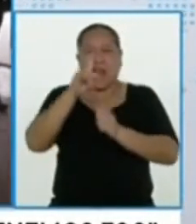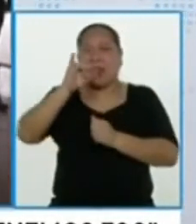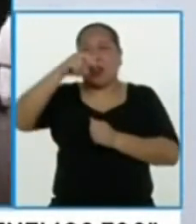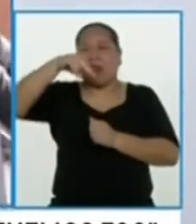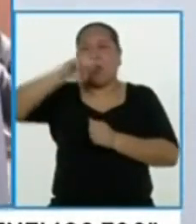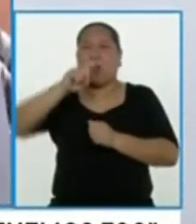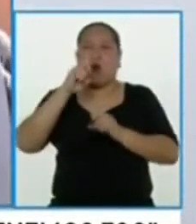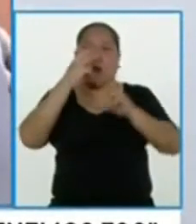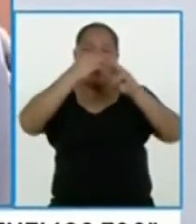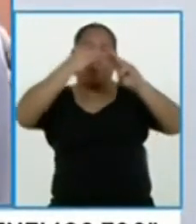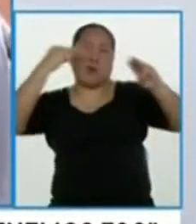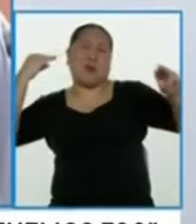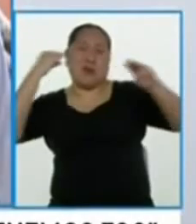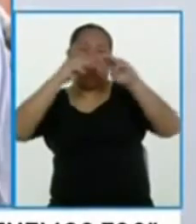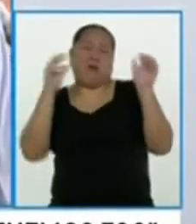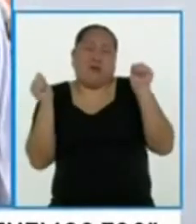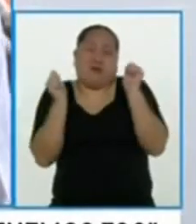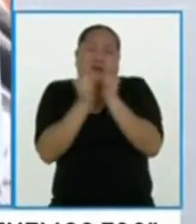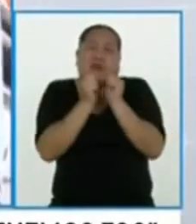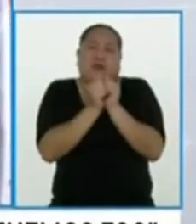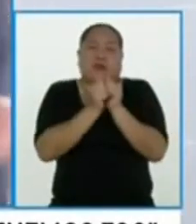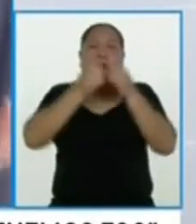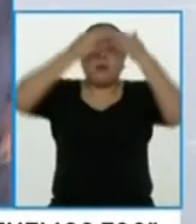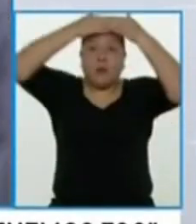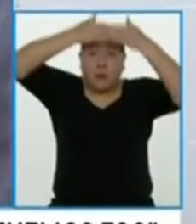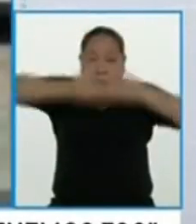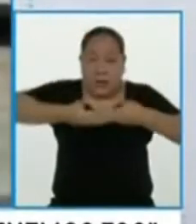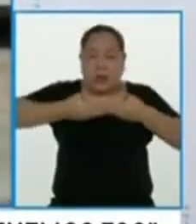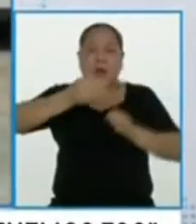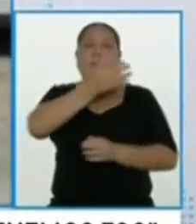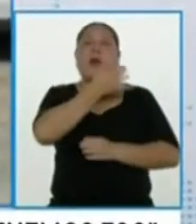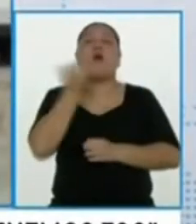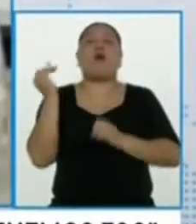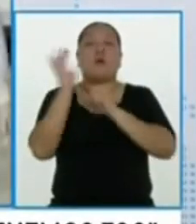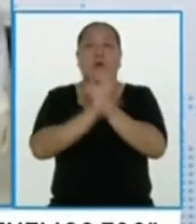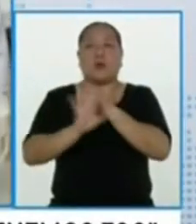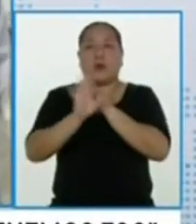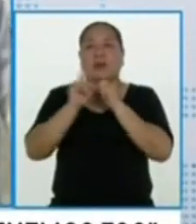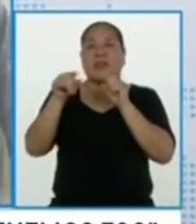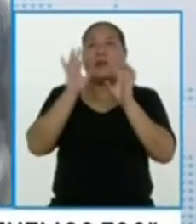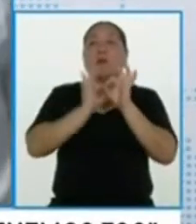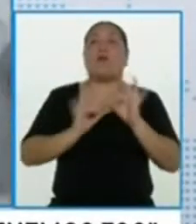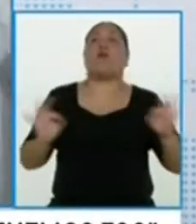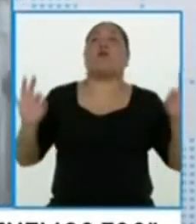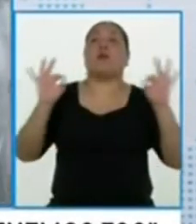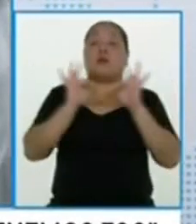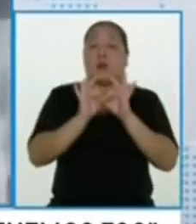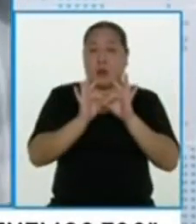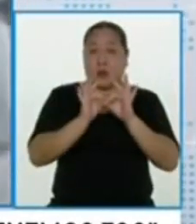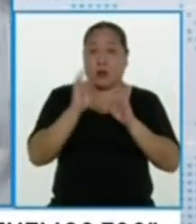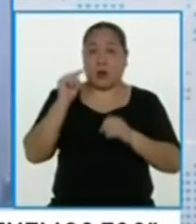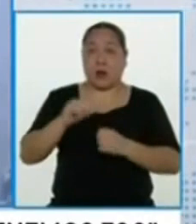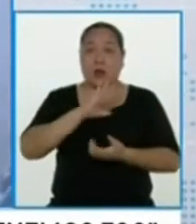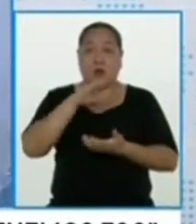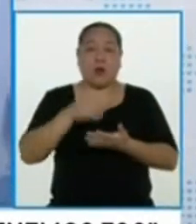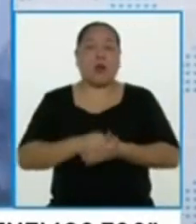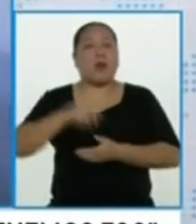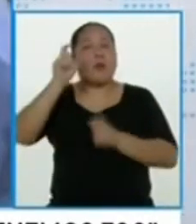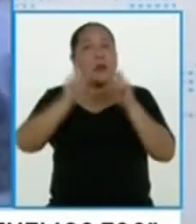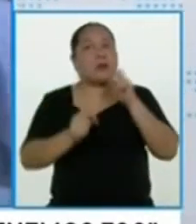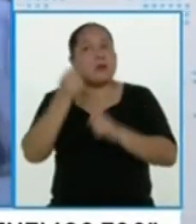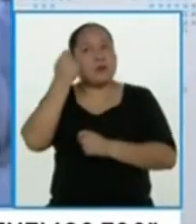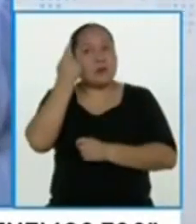metropolitano, te pones la máscara, vas a estar mejor protegido. Entonces, es importantísimo que para todo efecto práctico, la gente